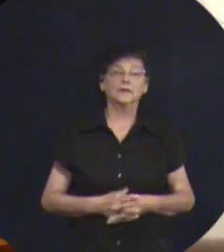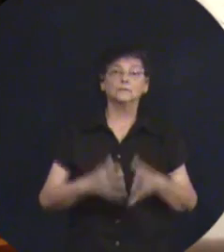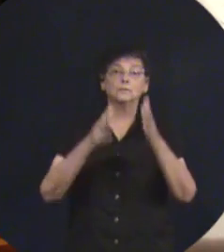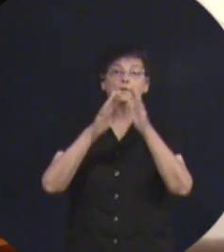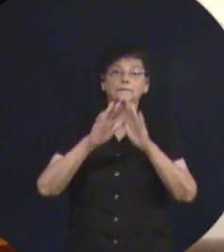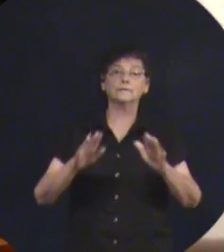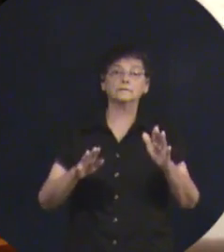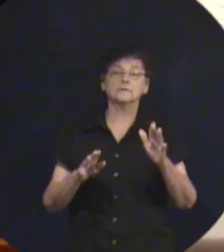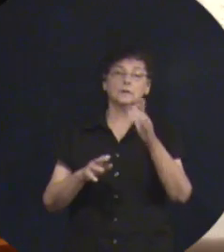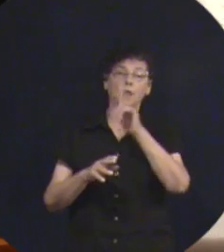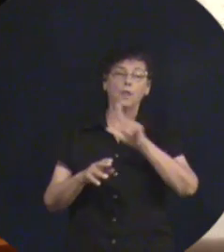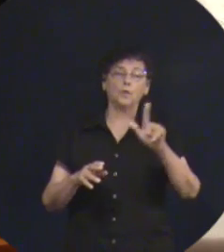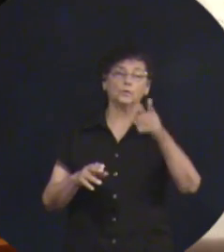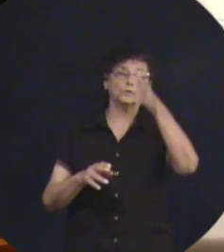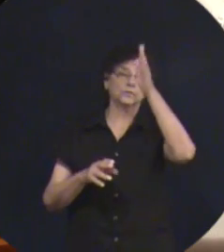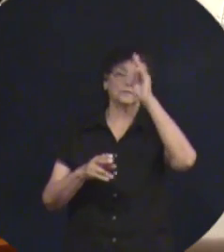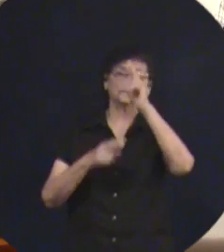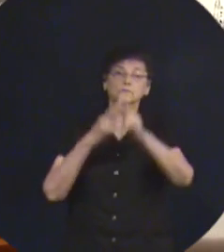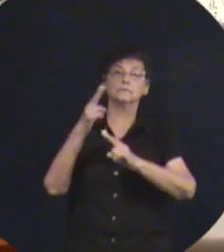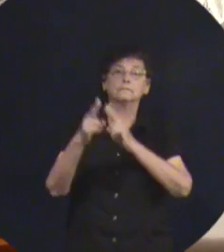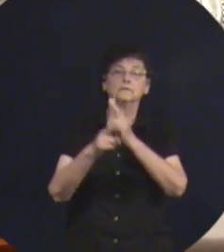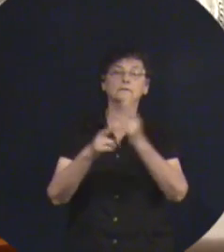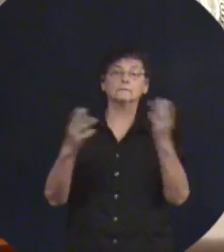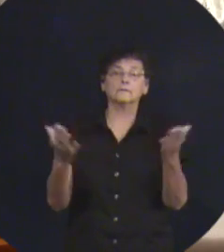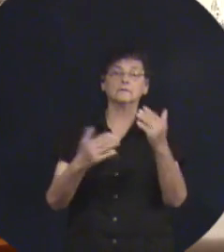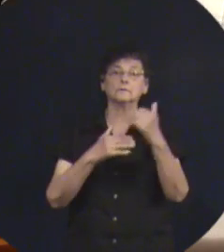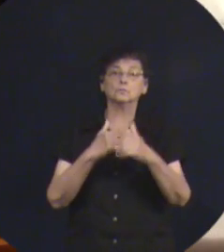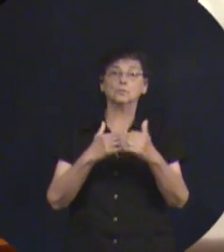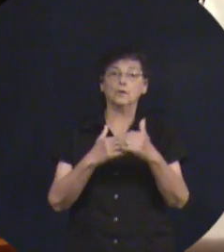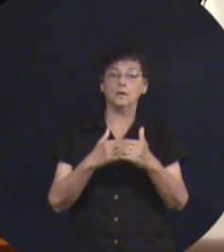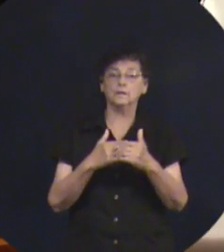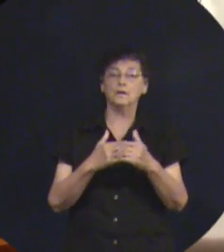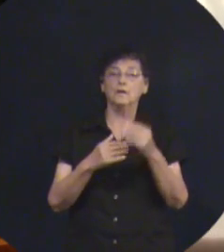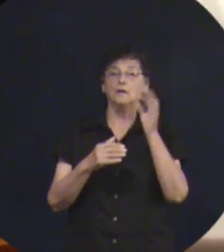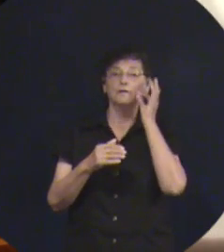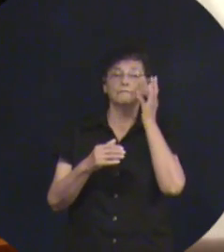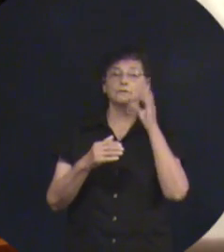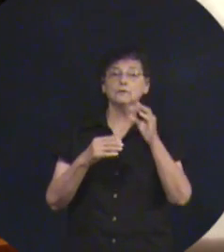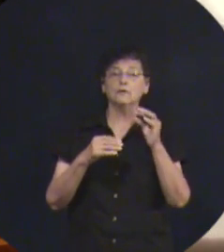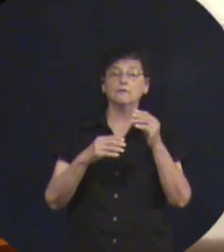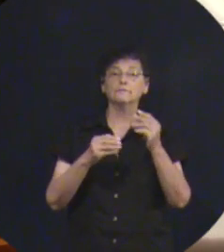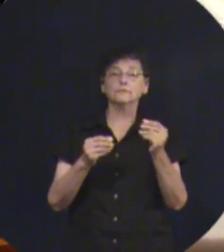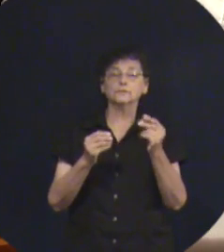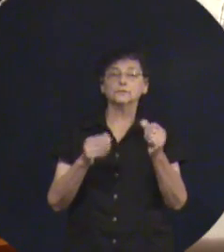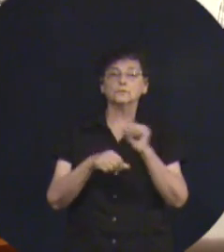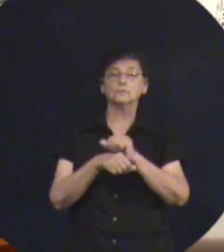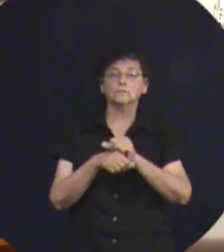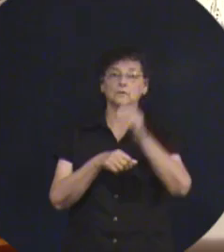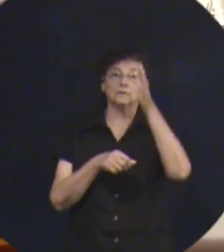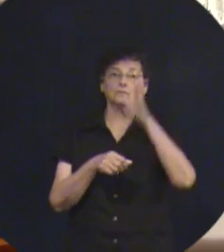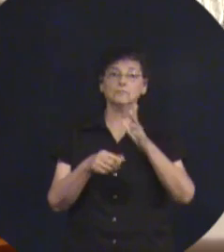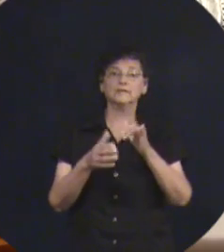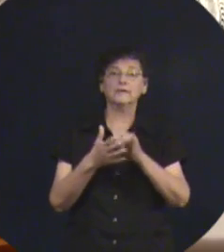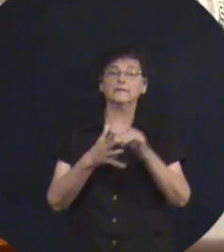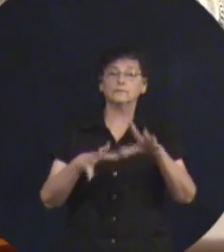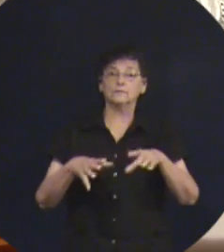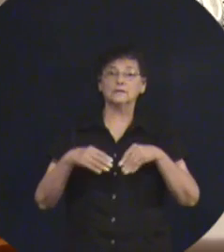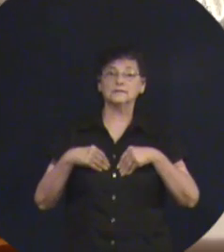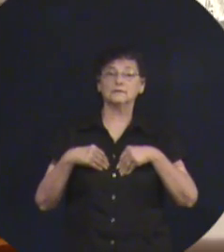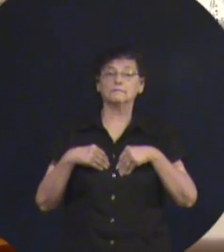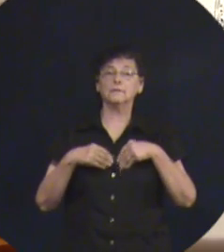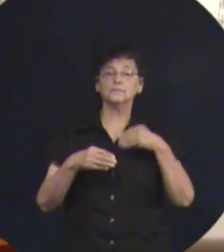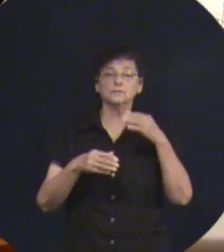Bendito seas, Señor Dios del universo, por este pan, fruto de la tierra y del trabajo de los hombres, que recibimos